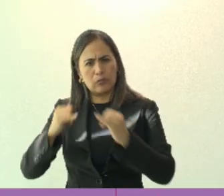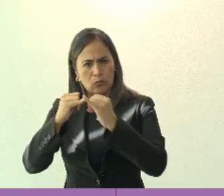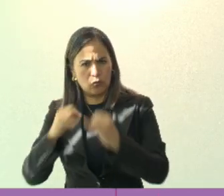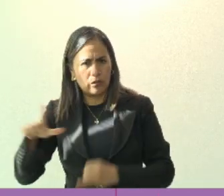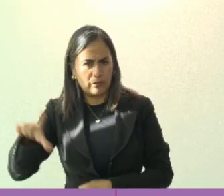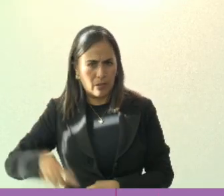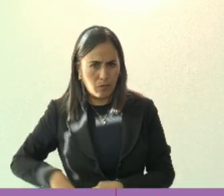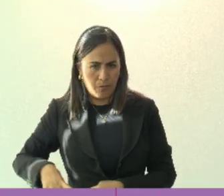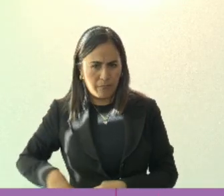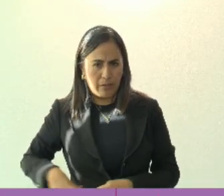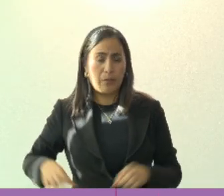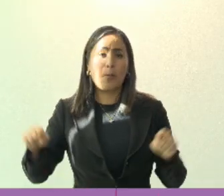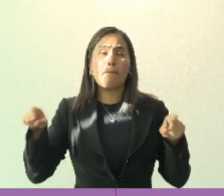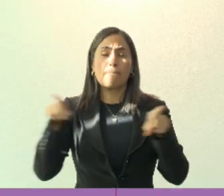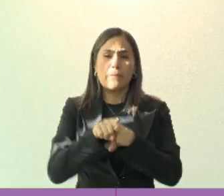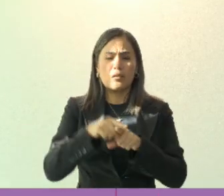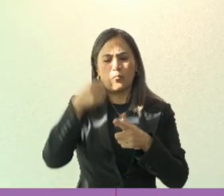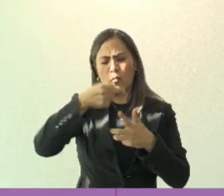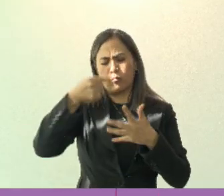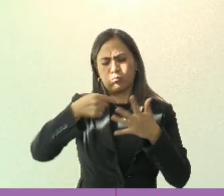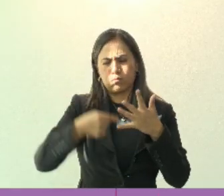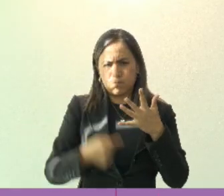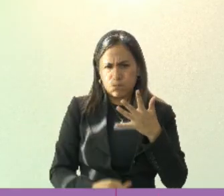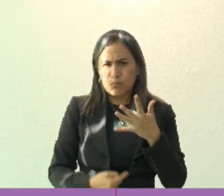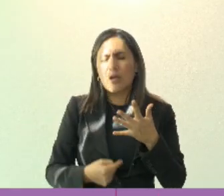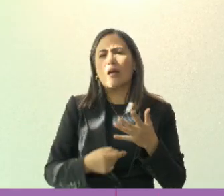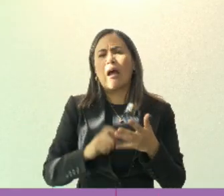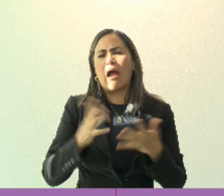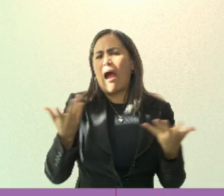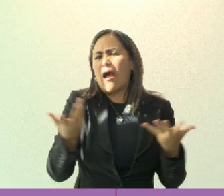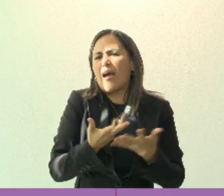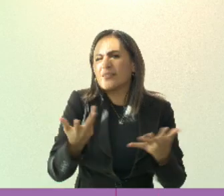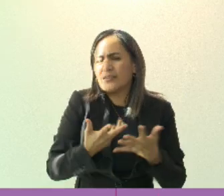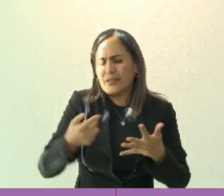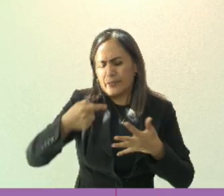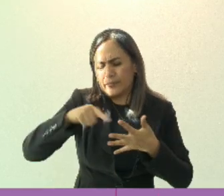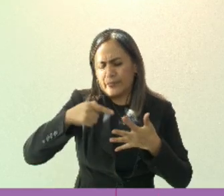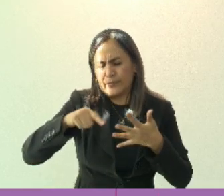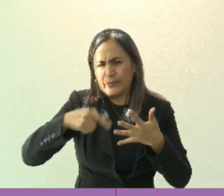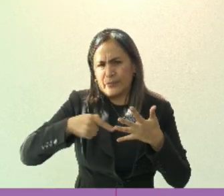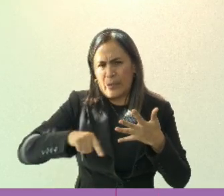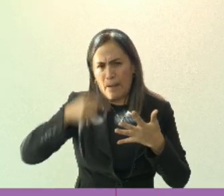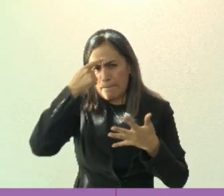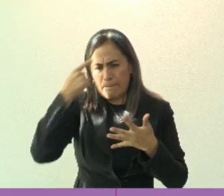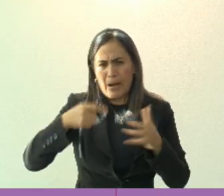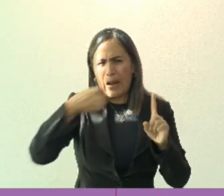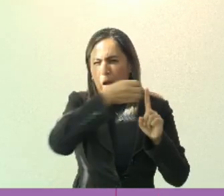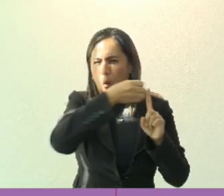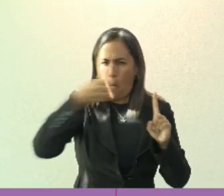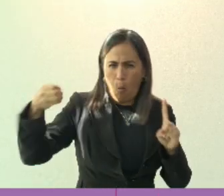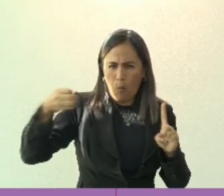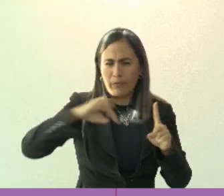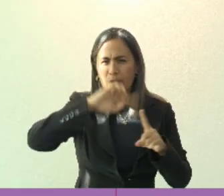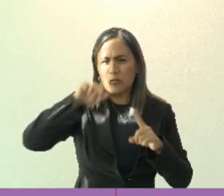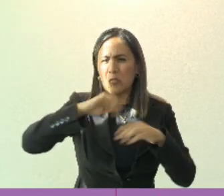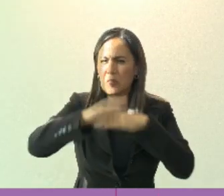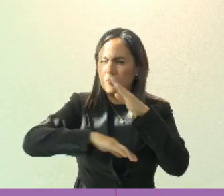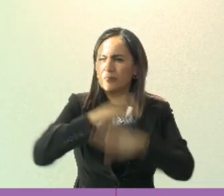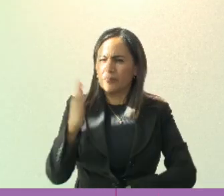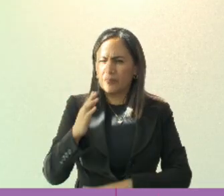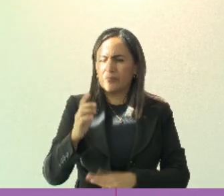principales elementos a tener en cuenta para realizar estos procesos de manera exitosa.